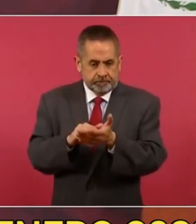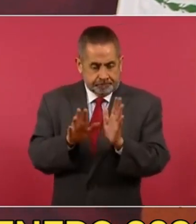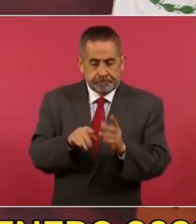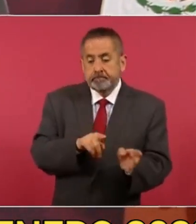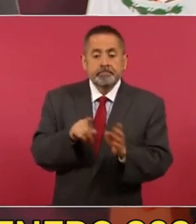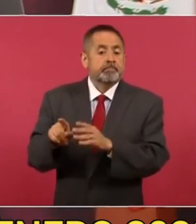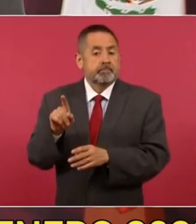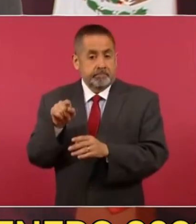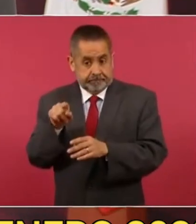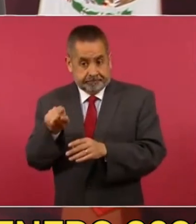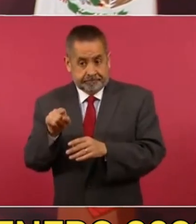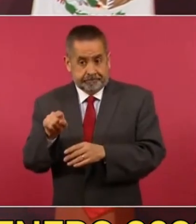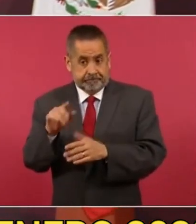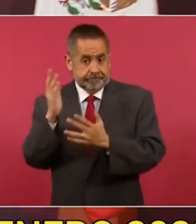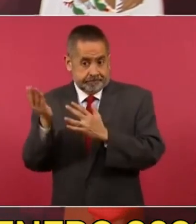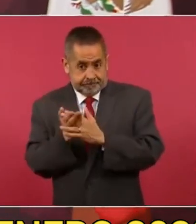20,000